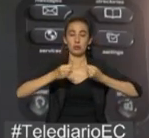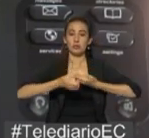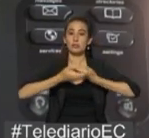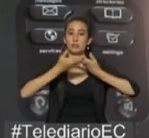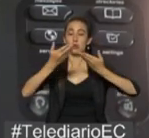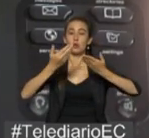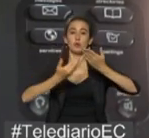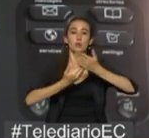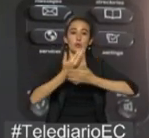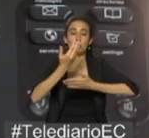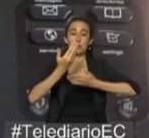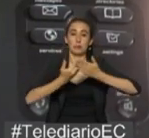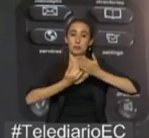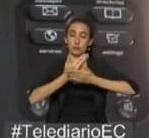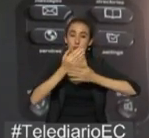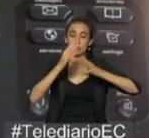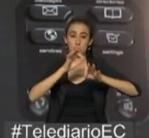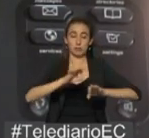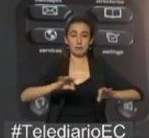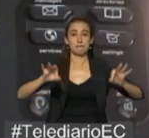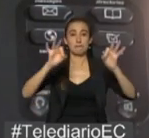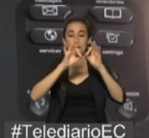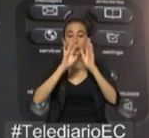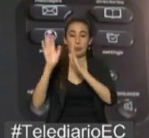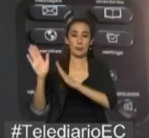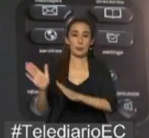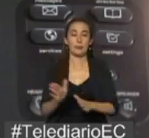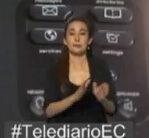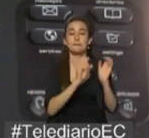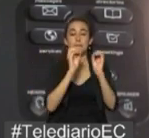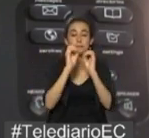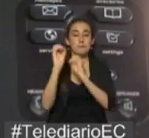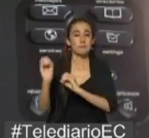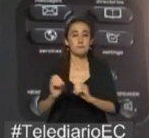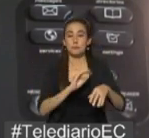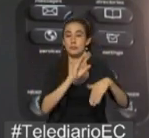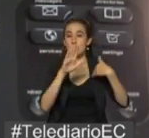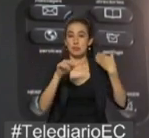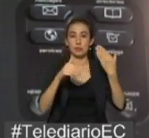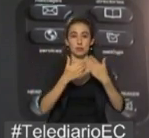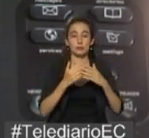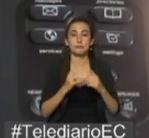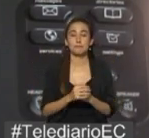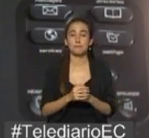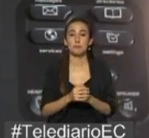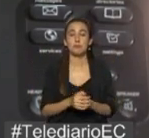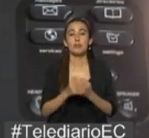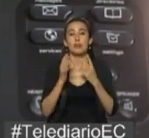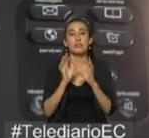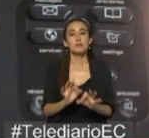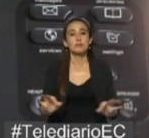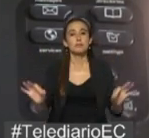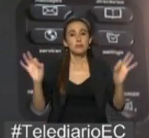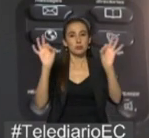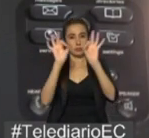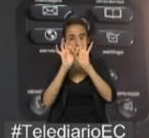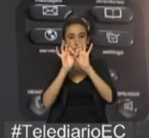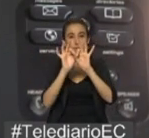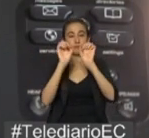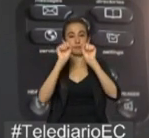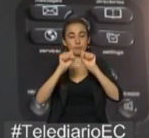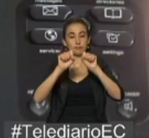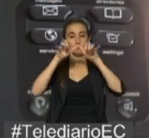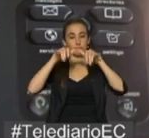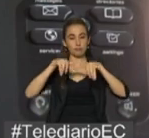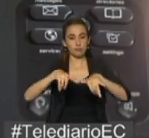fases que permita ir llegando de una manera organizada a todos los ecuatorianos. Es importante seguir esos protocolos.